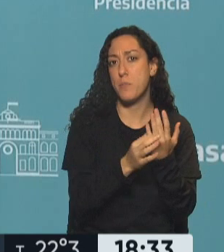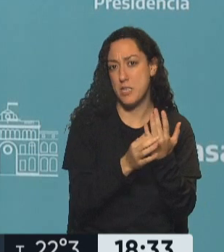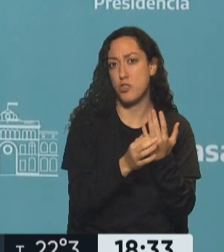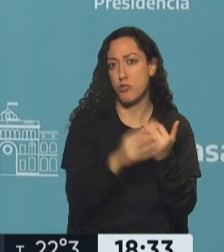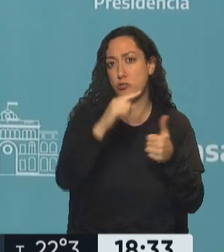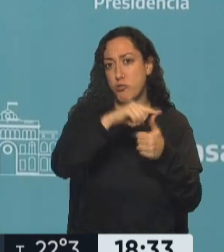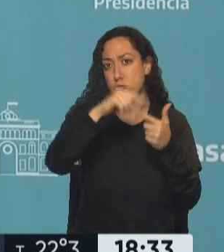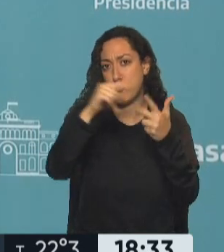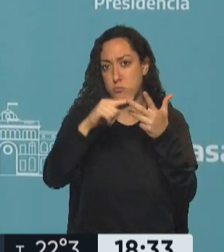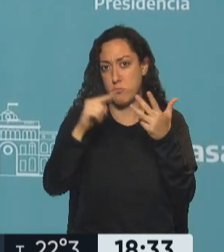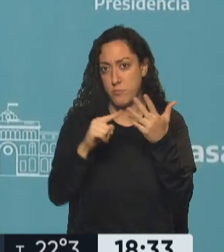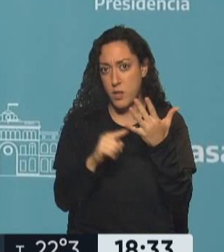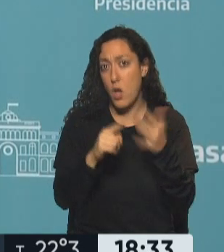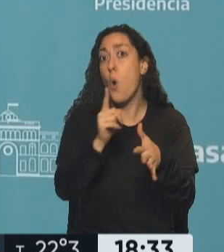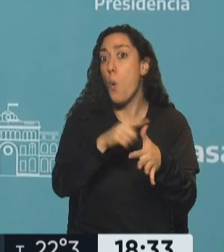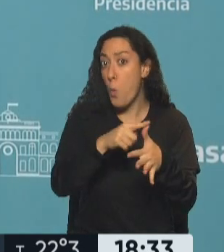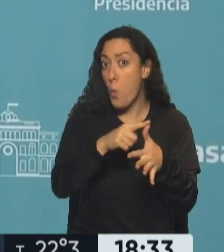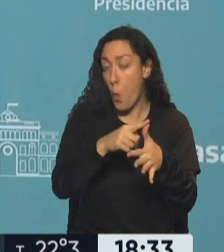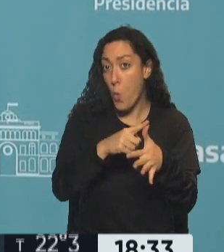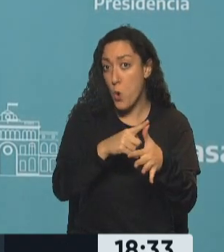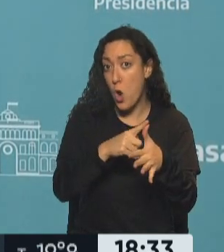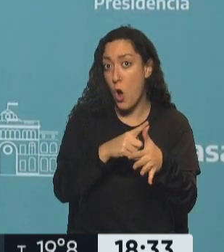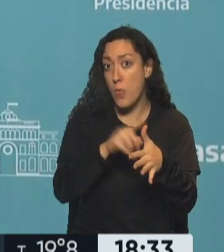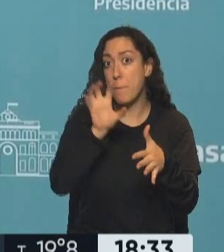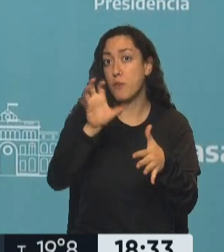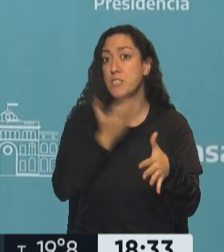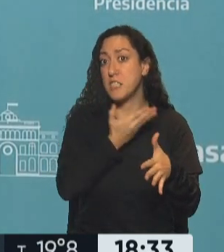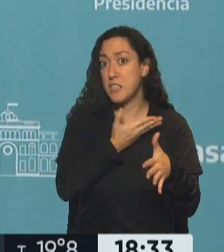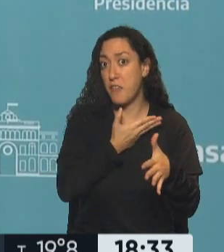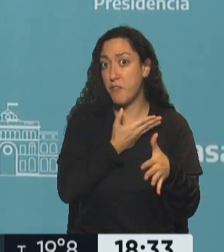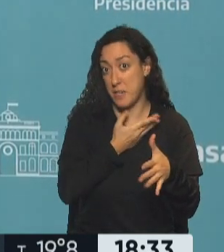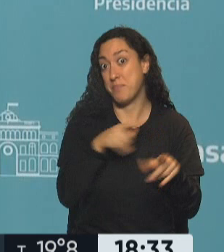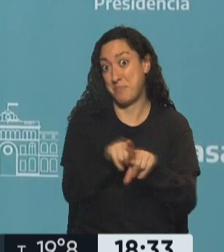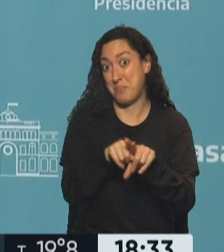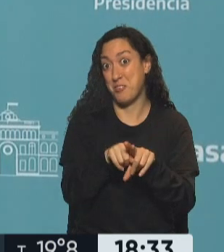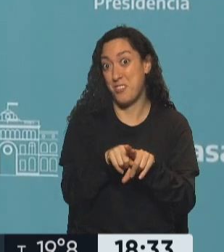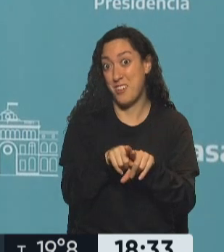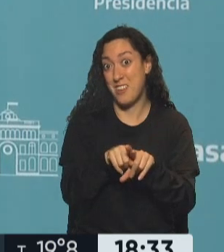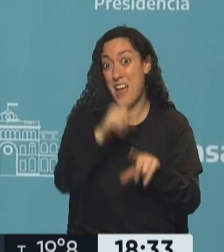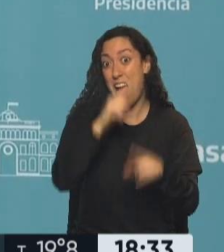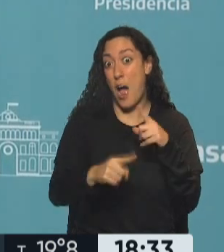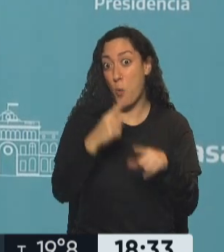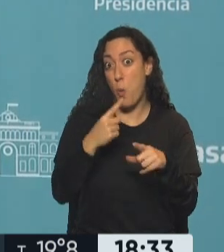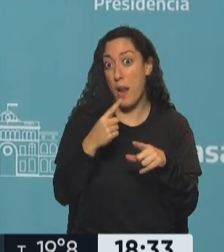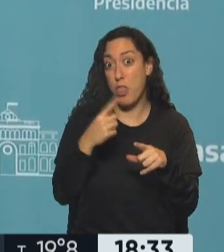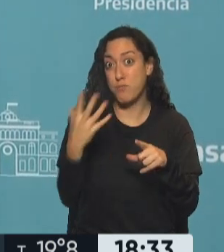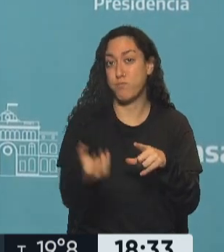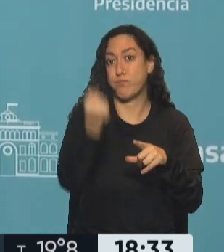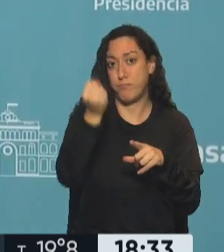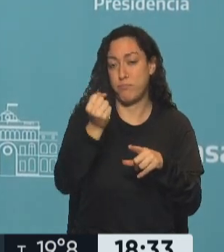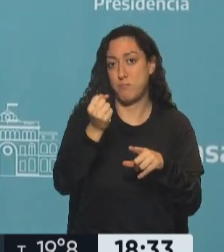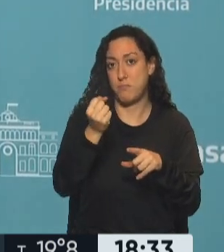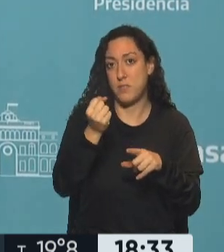compromisos formalizados con la provincia de Santa Fe fue el llegar a una instancia